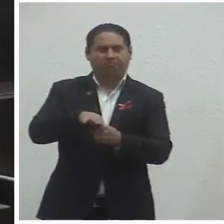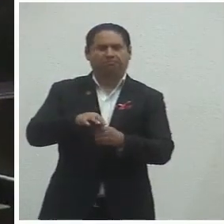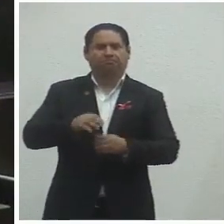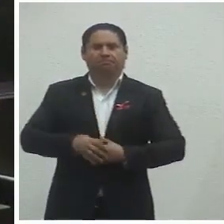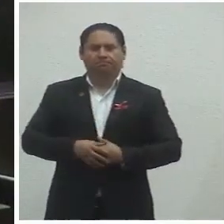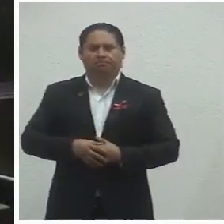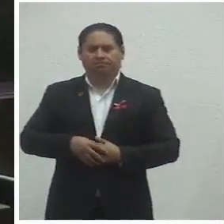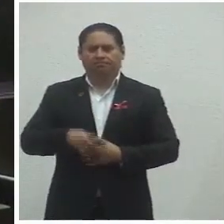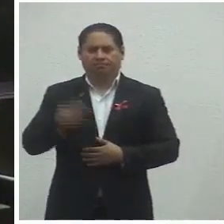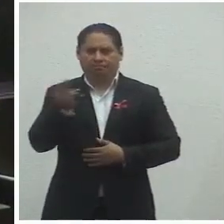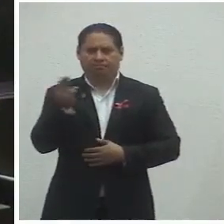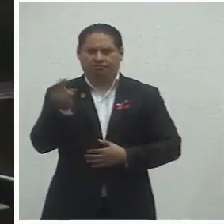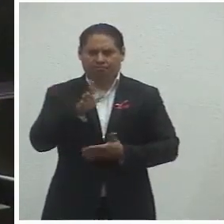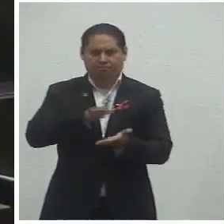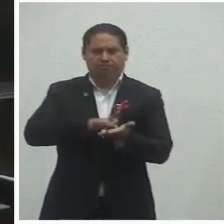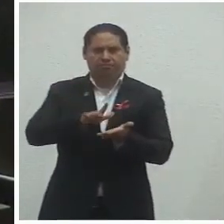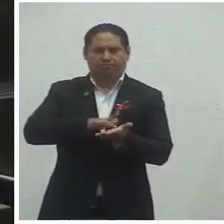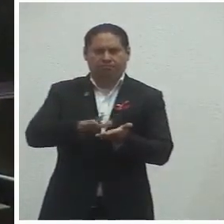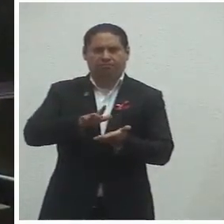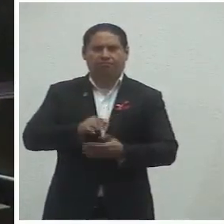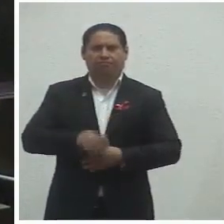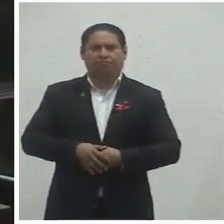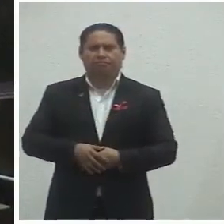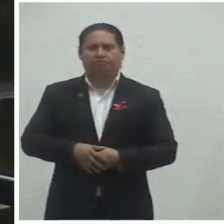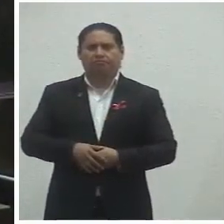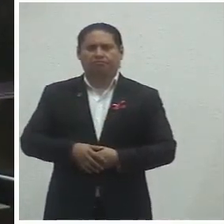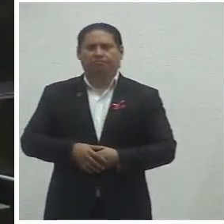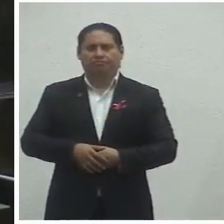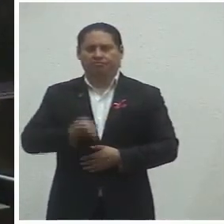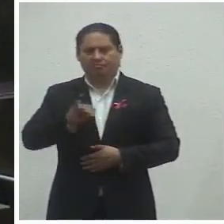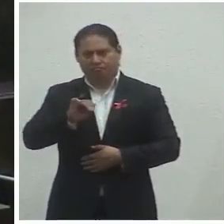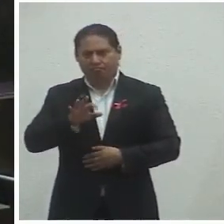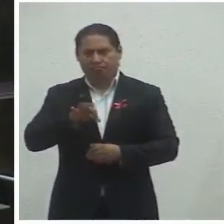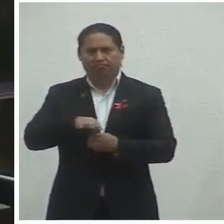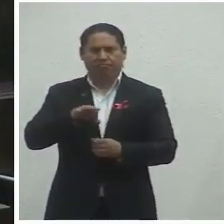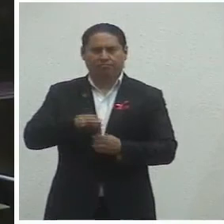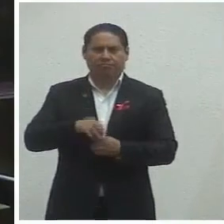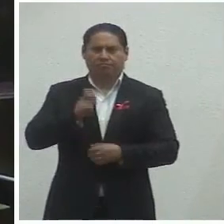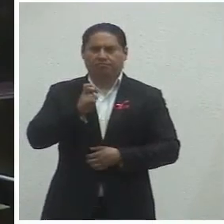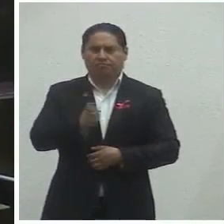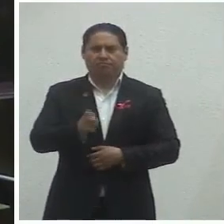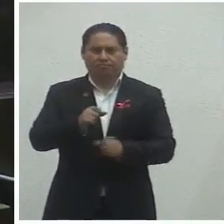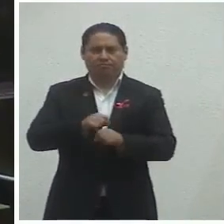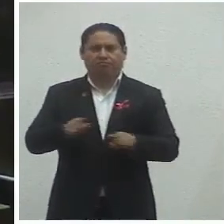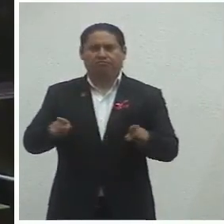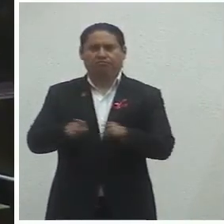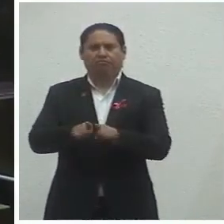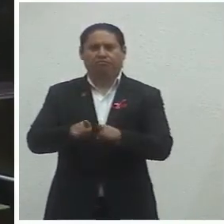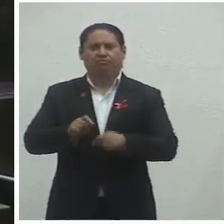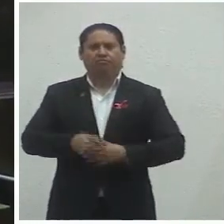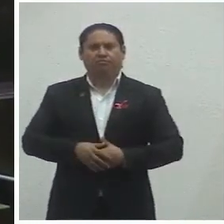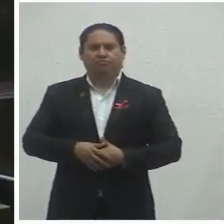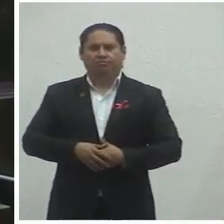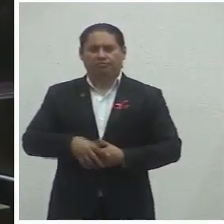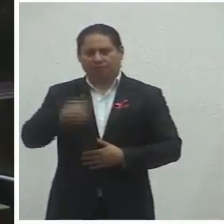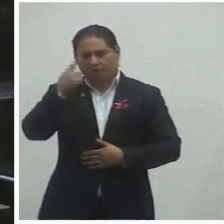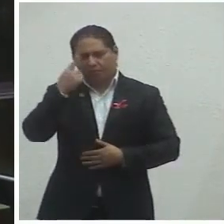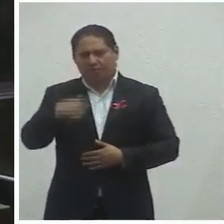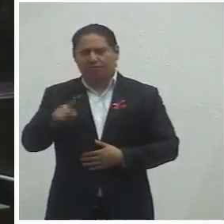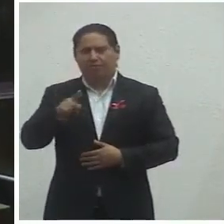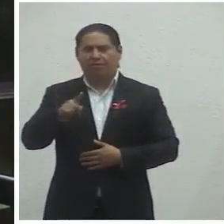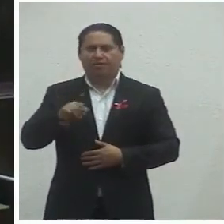Es necesario apoyar esta operación que es democrática y por eso mismo adecuada para